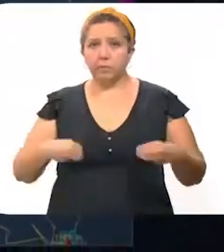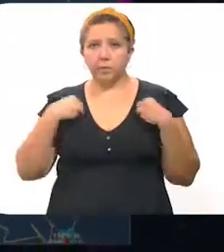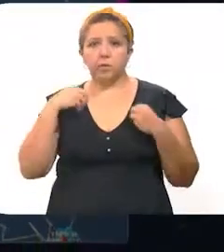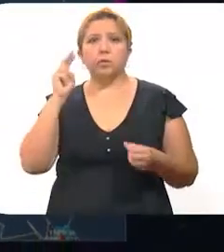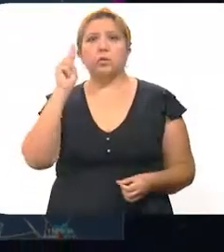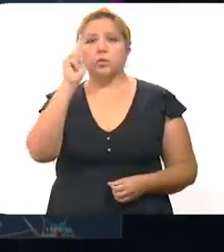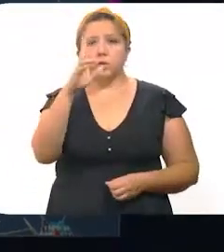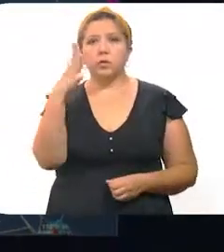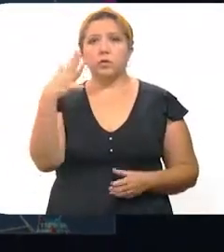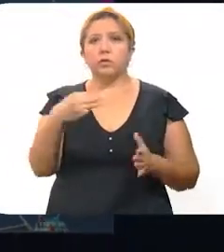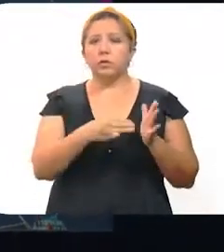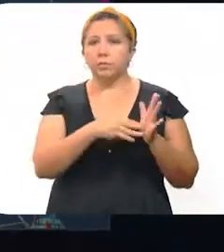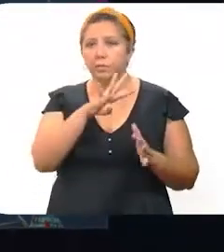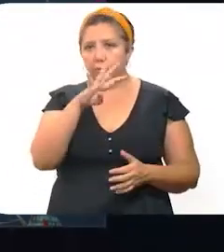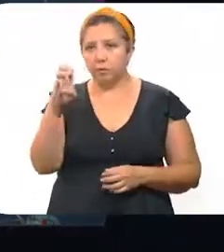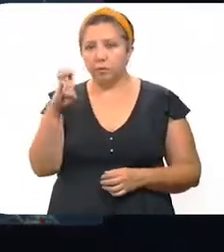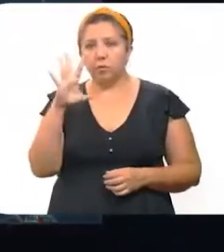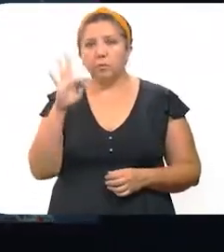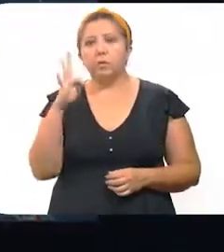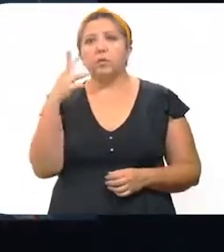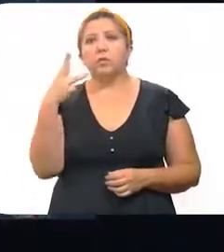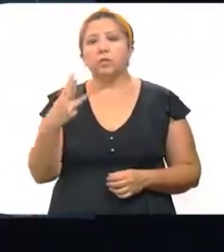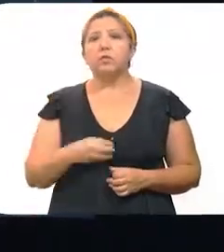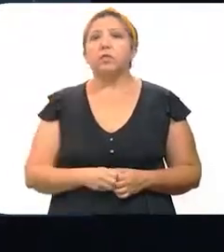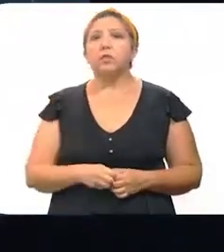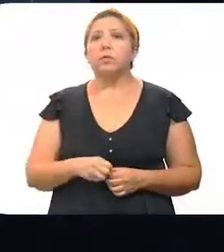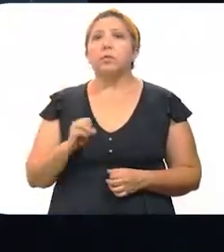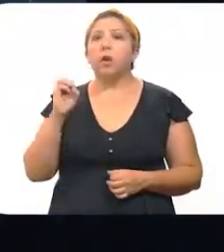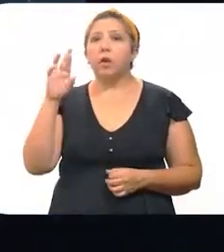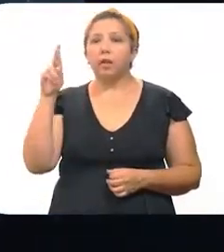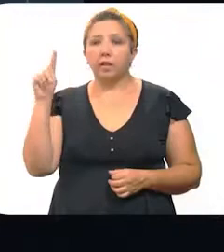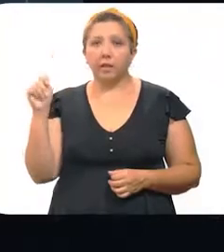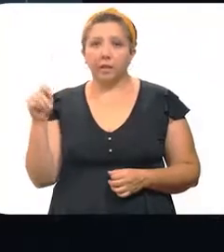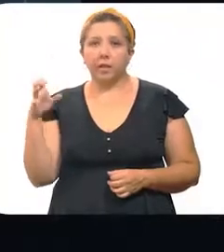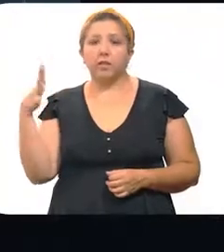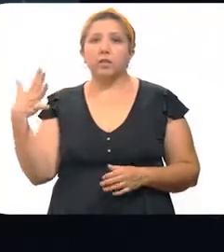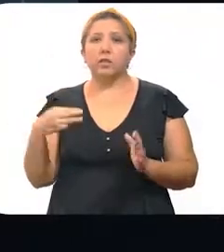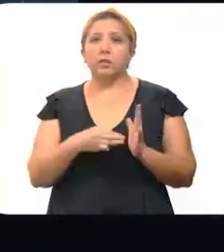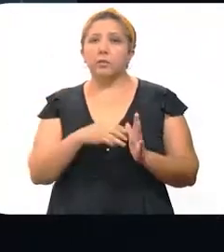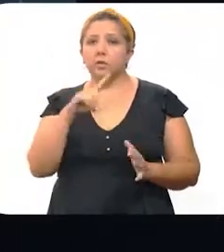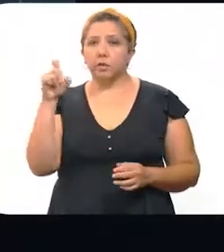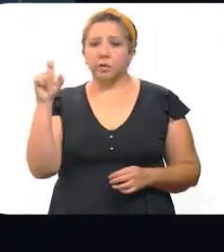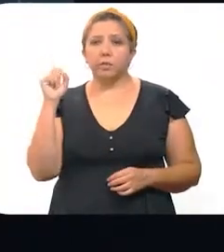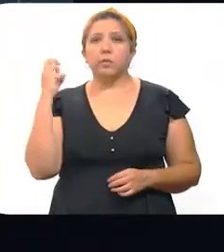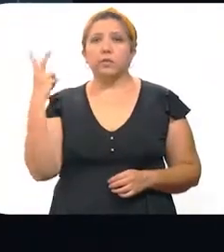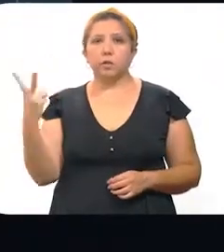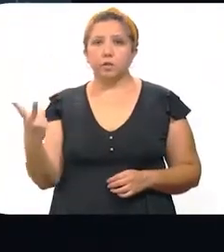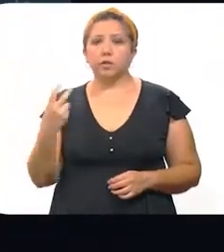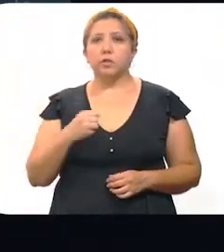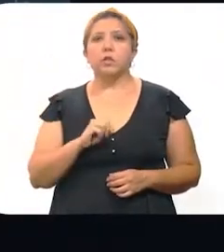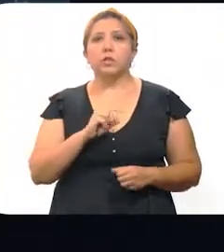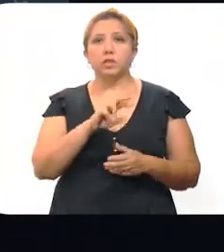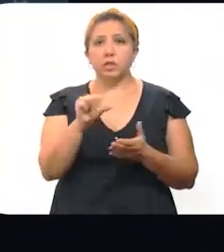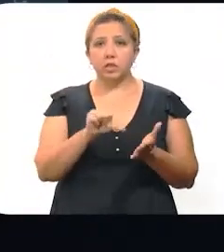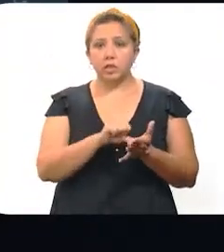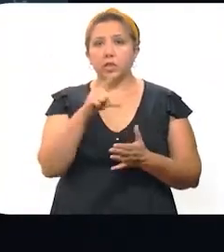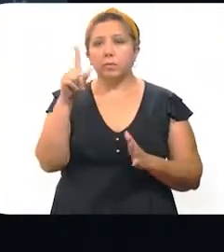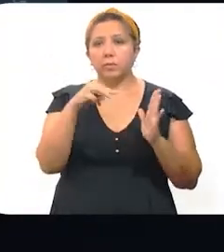en la zona norte 5.443, en la zona oriente 5.122, en la zona